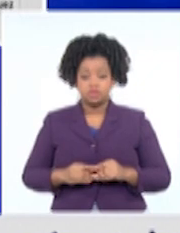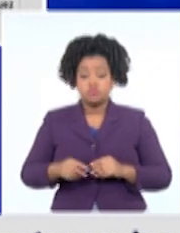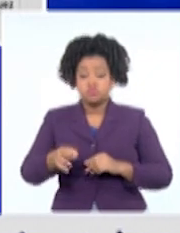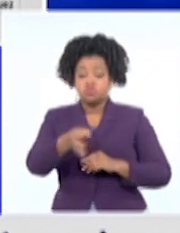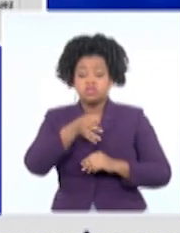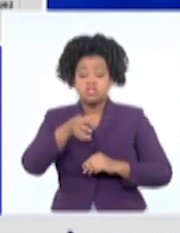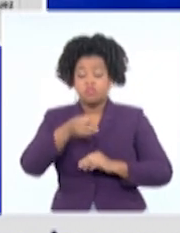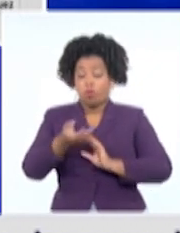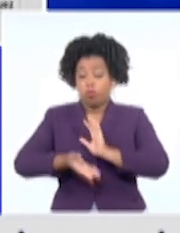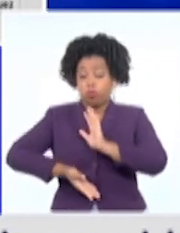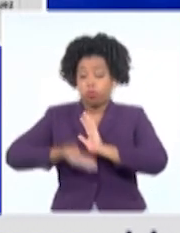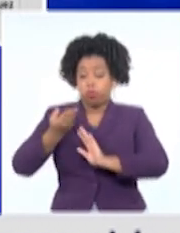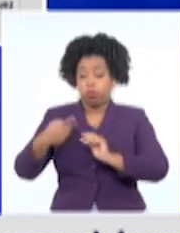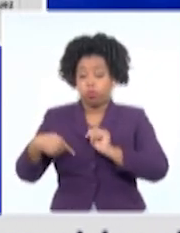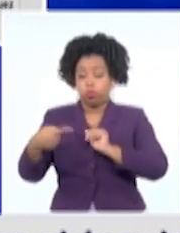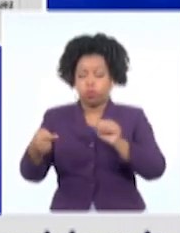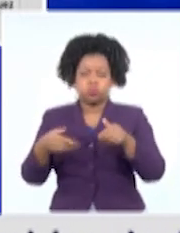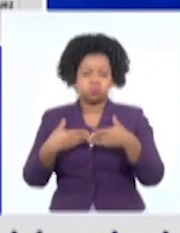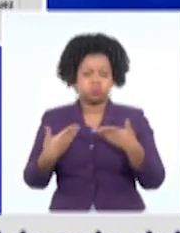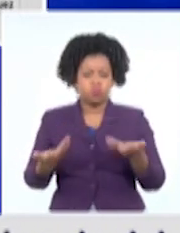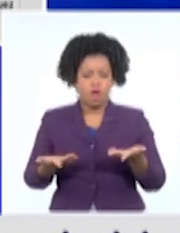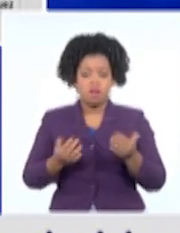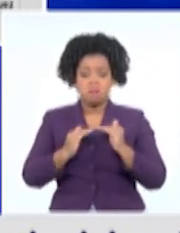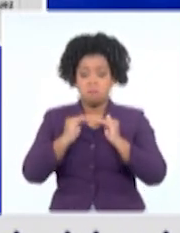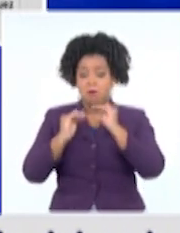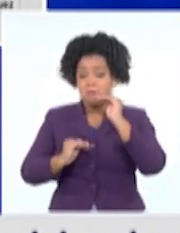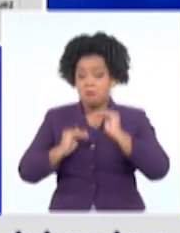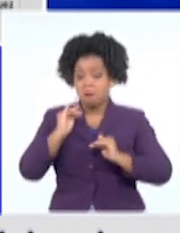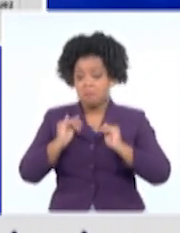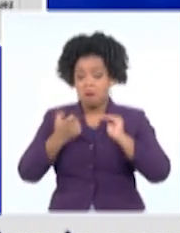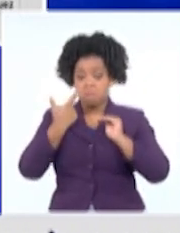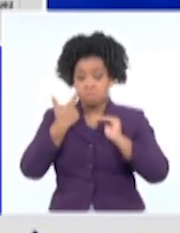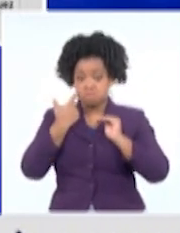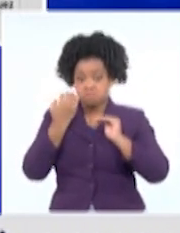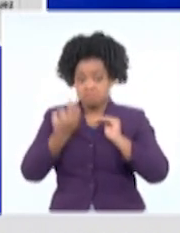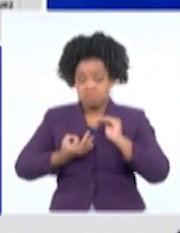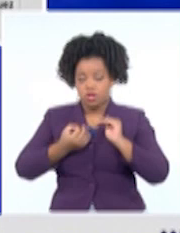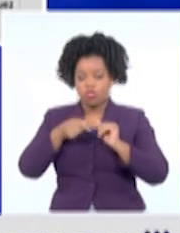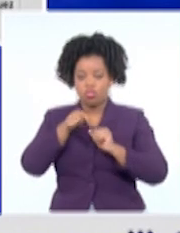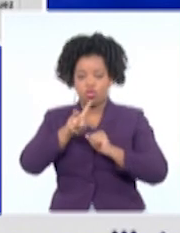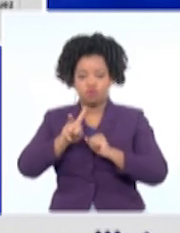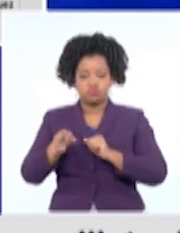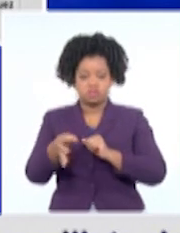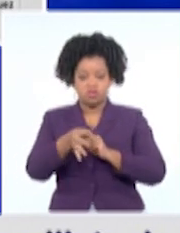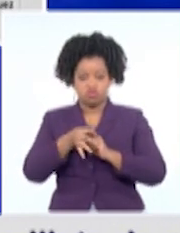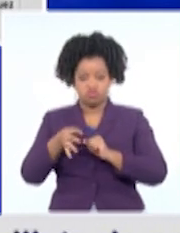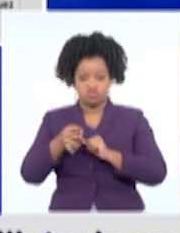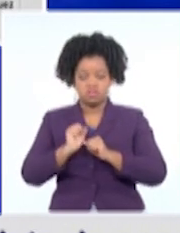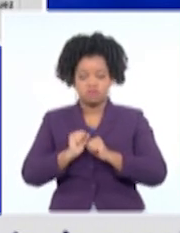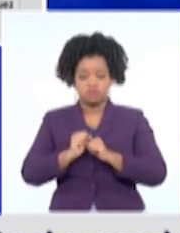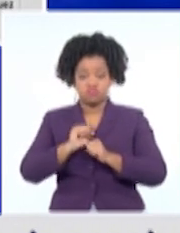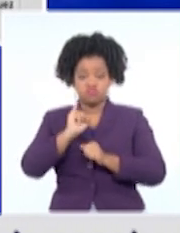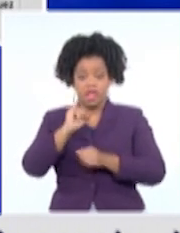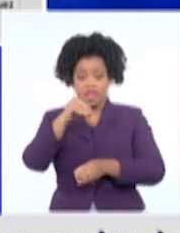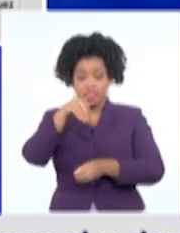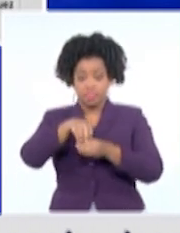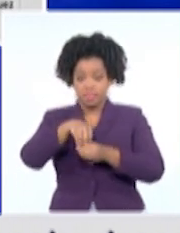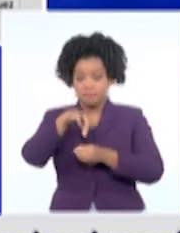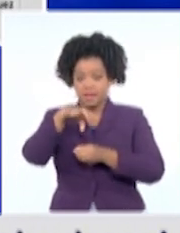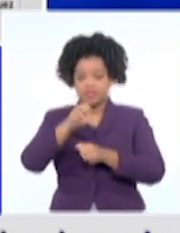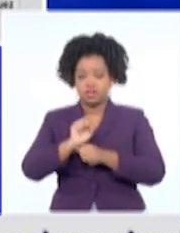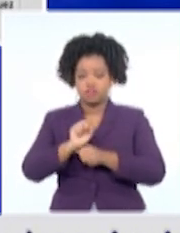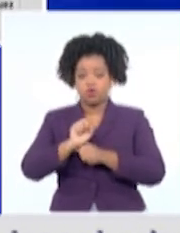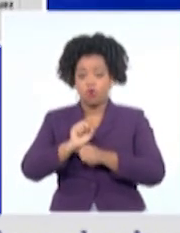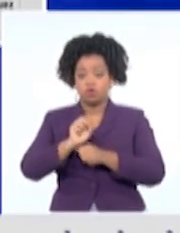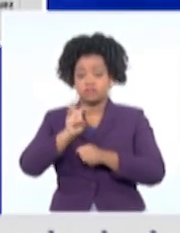incidencia en estos últimos 15 días, ahí lo tienen los 12 municipios, 6 de Pinar del Río, 3 de Santi